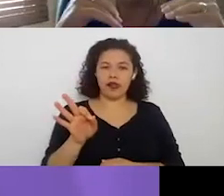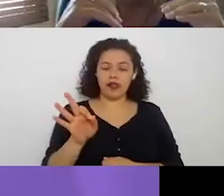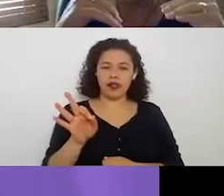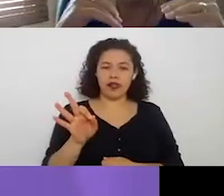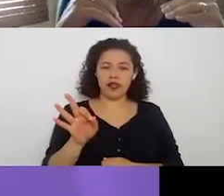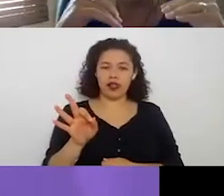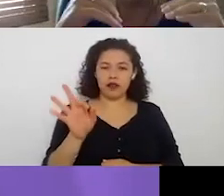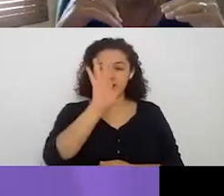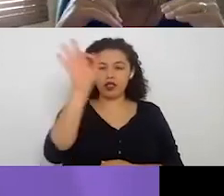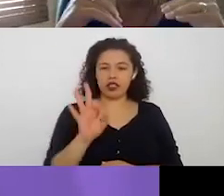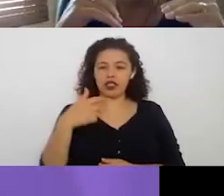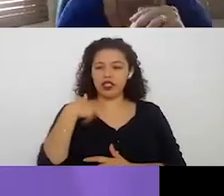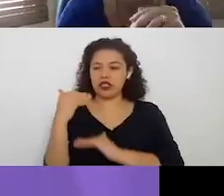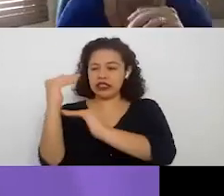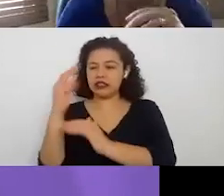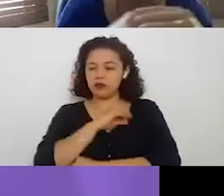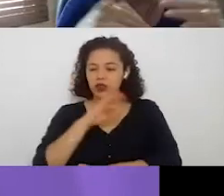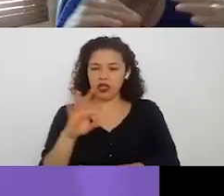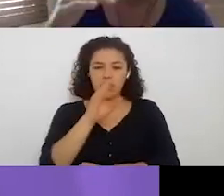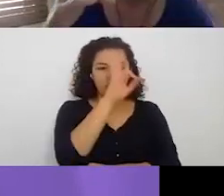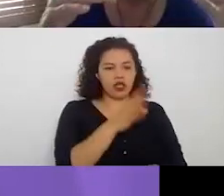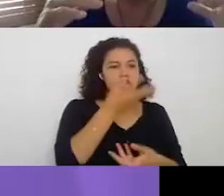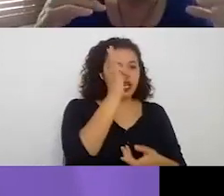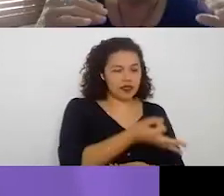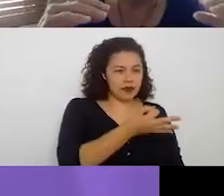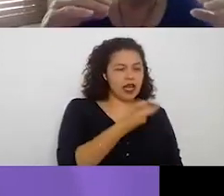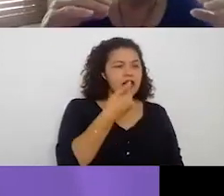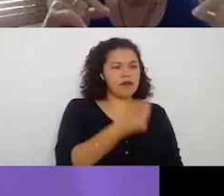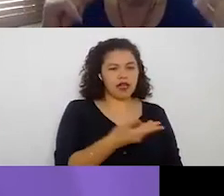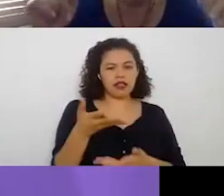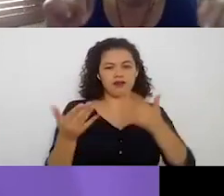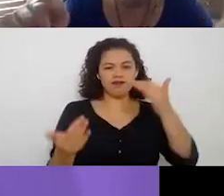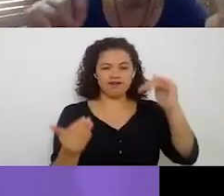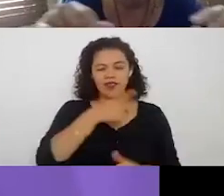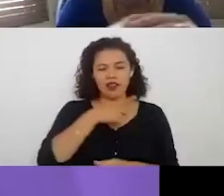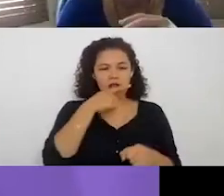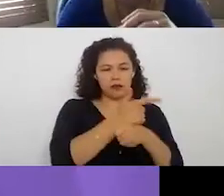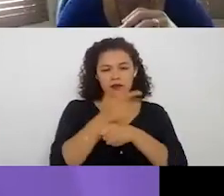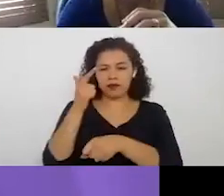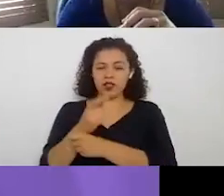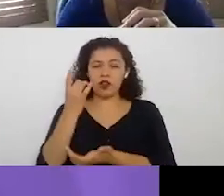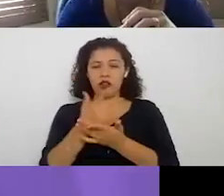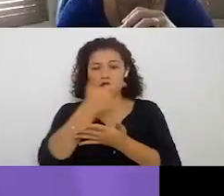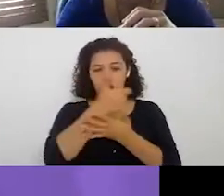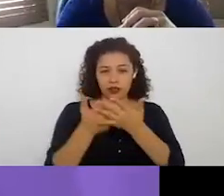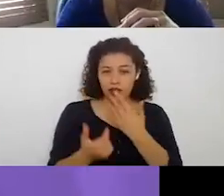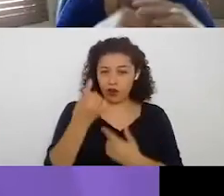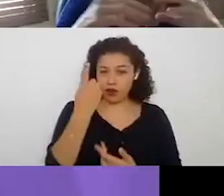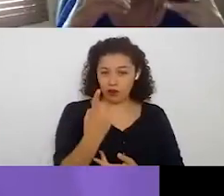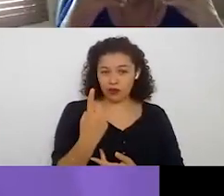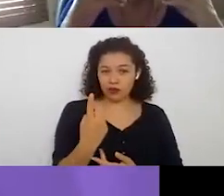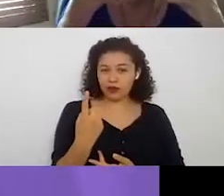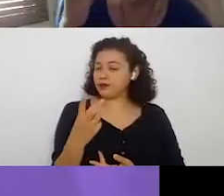cual debe delimitar. ¿Sí? Entonces, si se fijan, no es cuestión de un contador. ¿Sí?